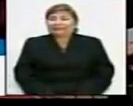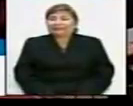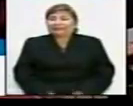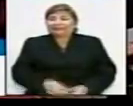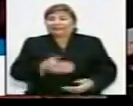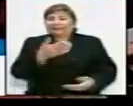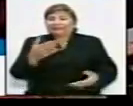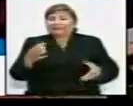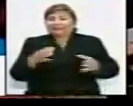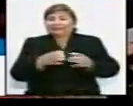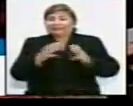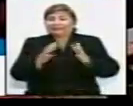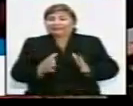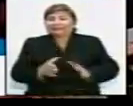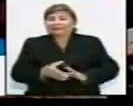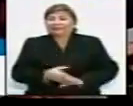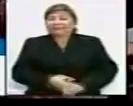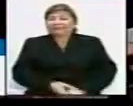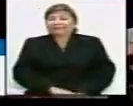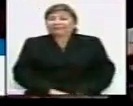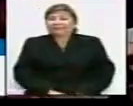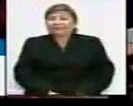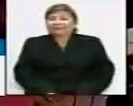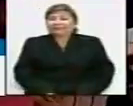Señores congresistas,